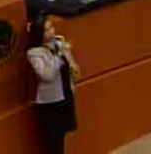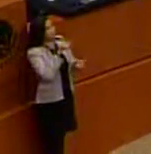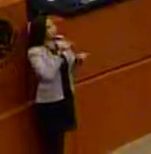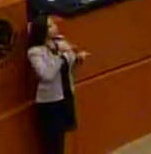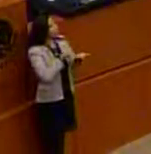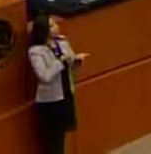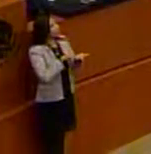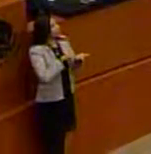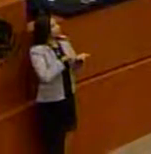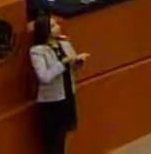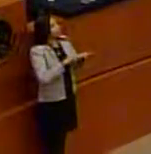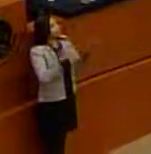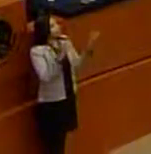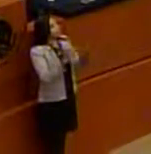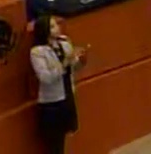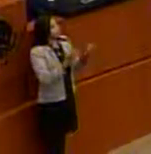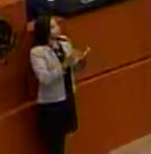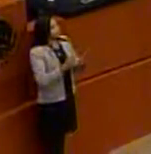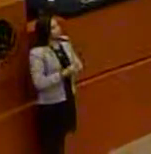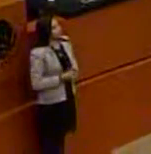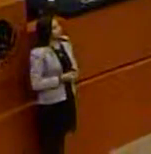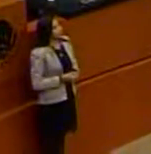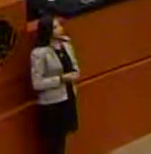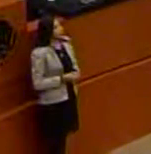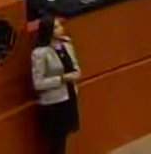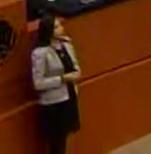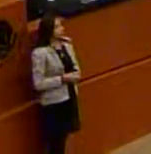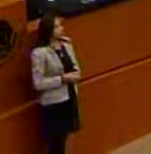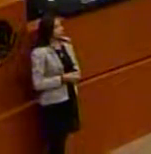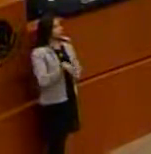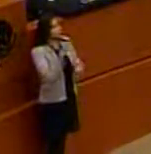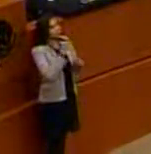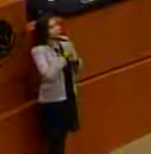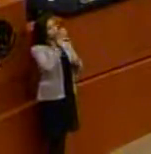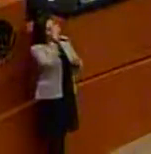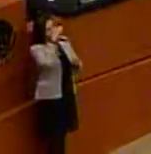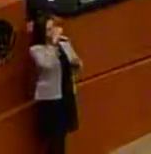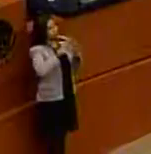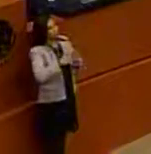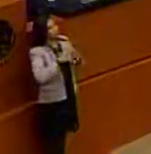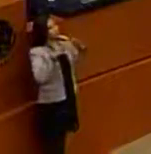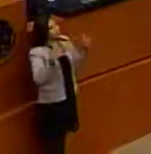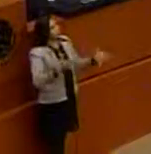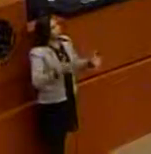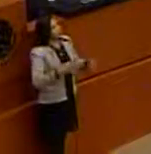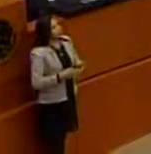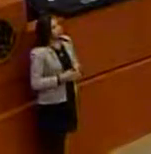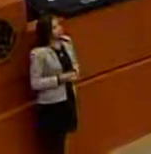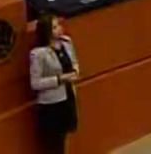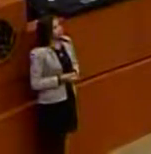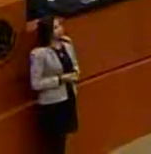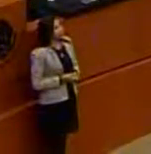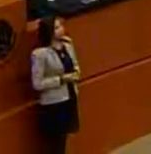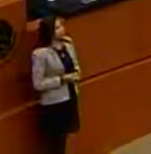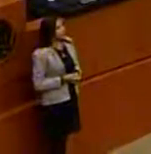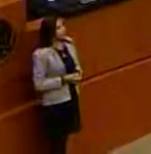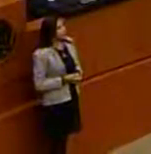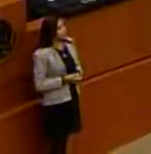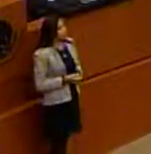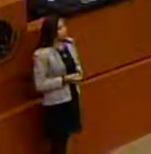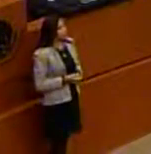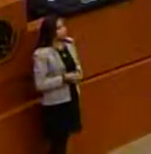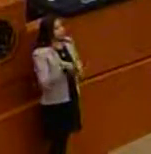en donde pues se realizó una experiencia grande, pero pequeña en relación